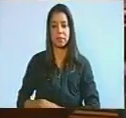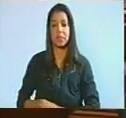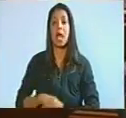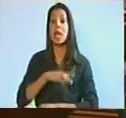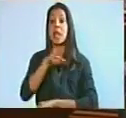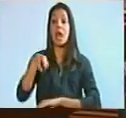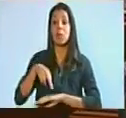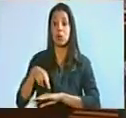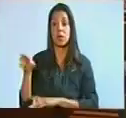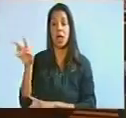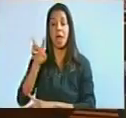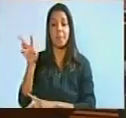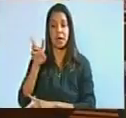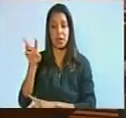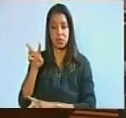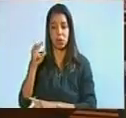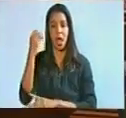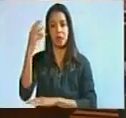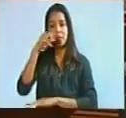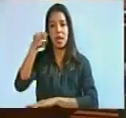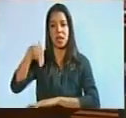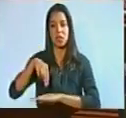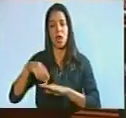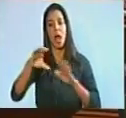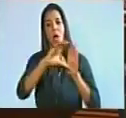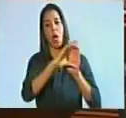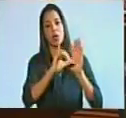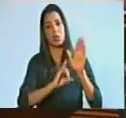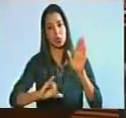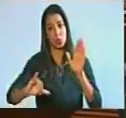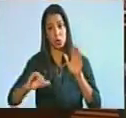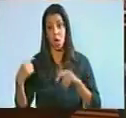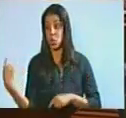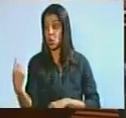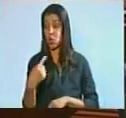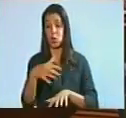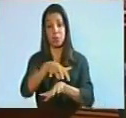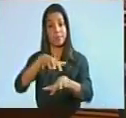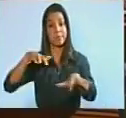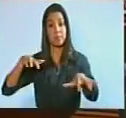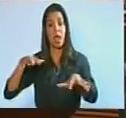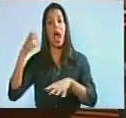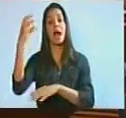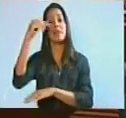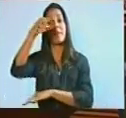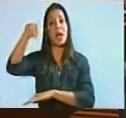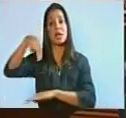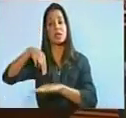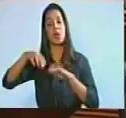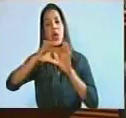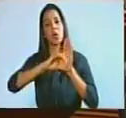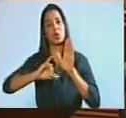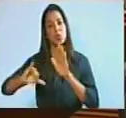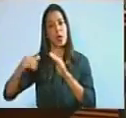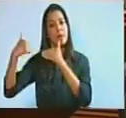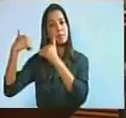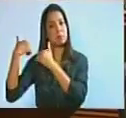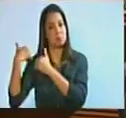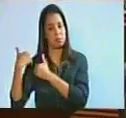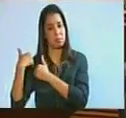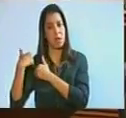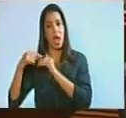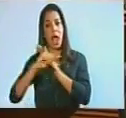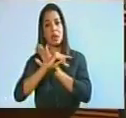República Bolivariana de Venezuela, Asamblea Nacional Constituyente. La Asamblea Nacional Constituyente, en ejercicio de las facultades previstas